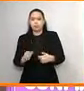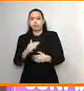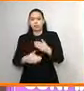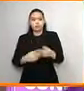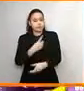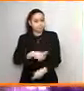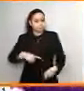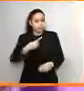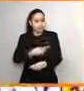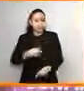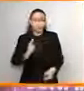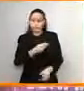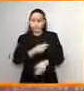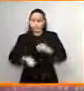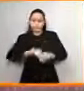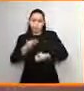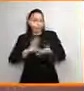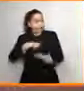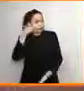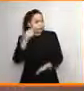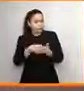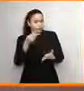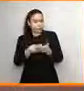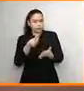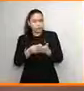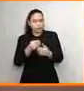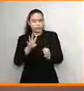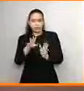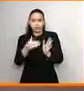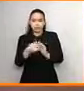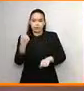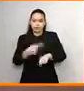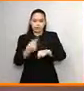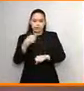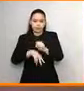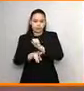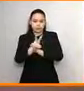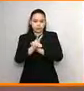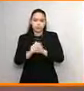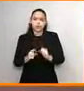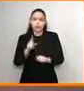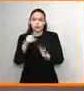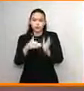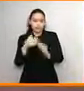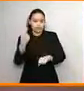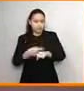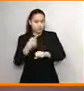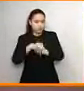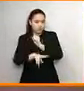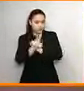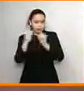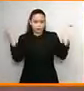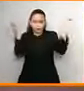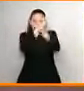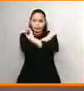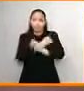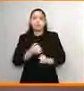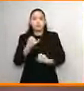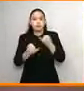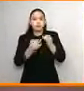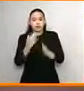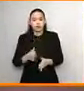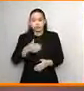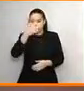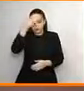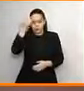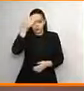Continuamos la diversión de nuestro sorteo, multiplicando tu dinero 4.000 veces su inversión con premiados y 1.000 veces con premiados más. Jugadores, no olviden